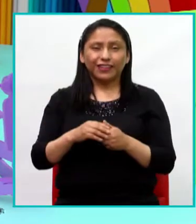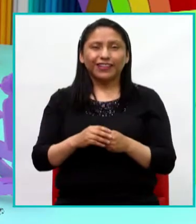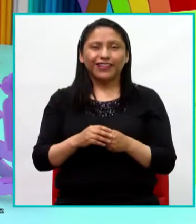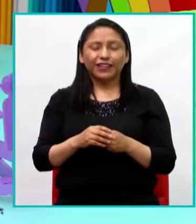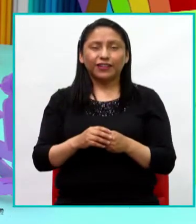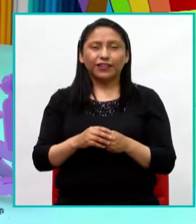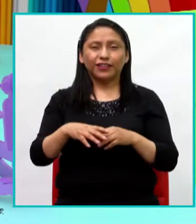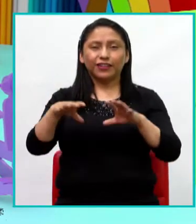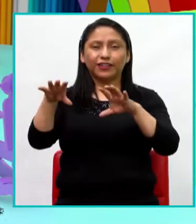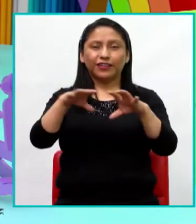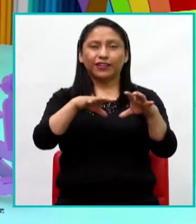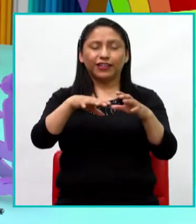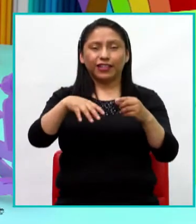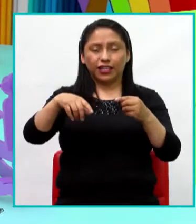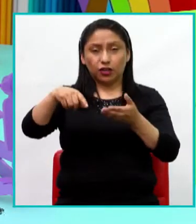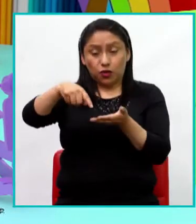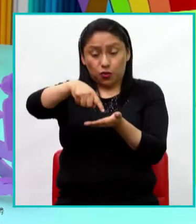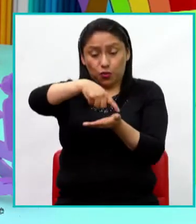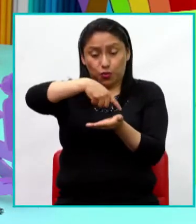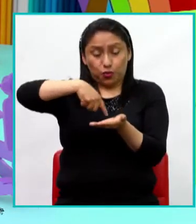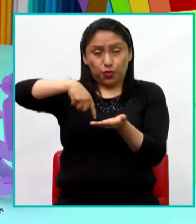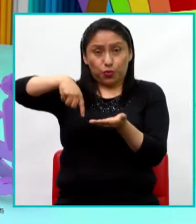voy a hacer un círculo.